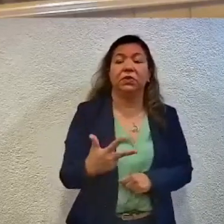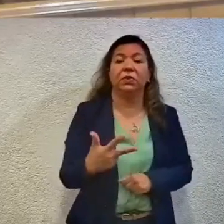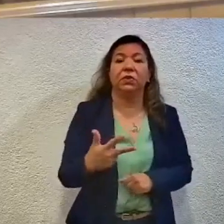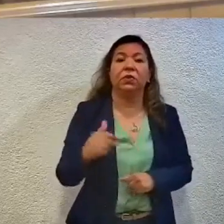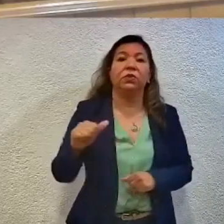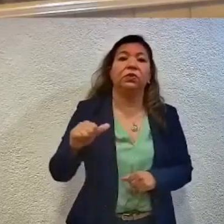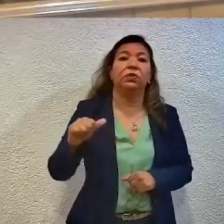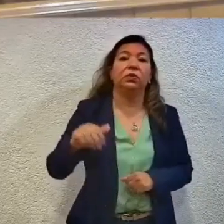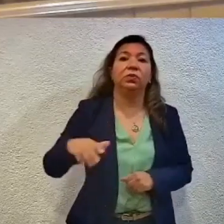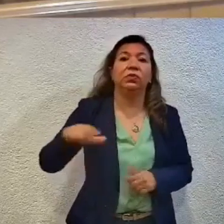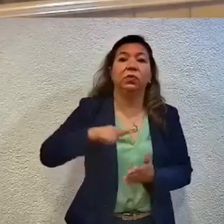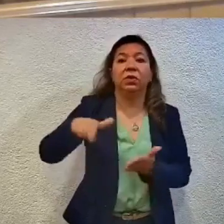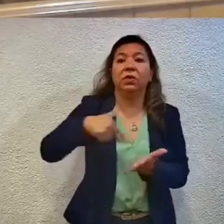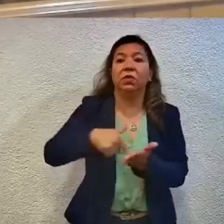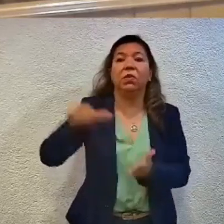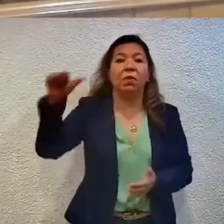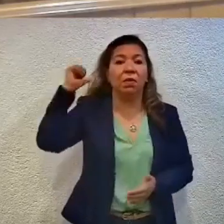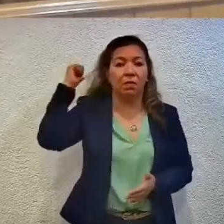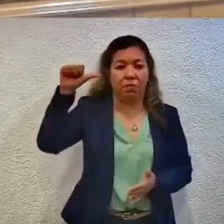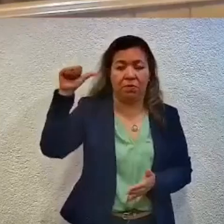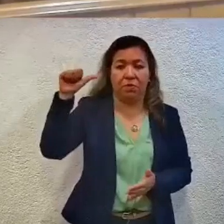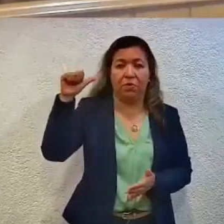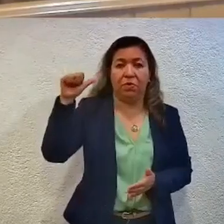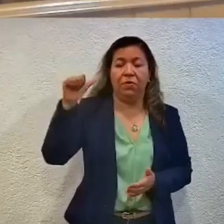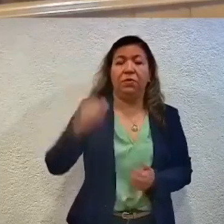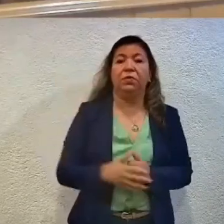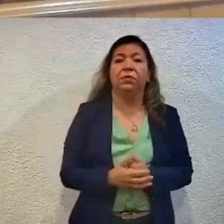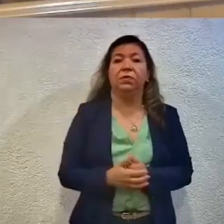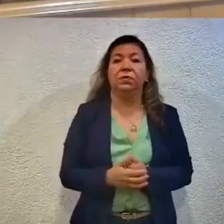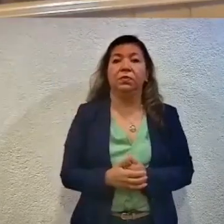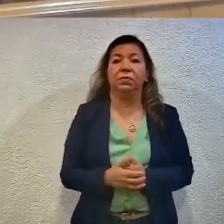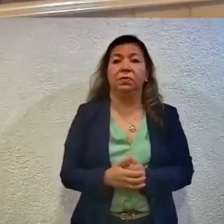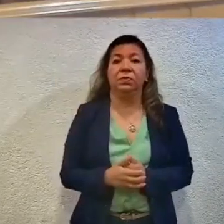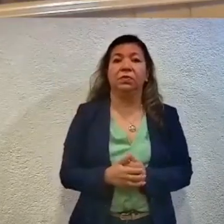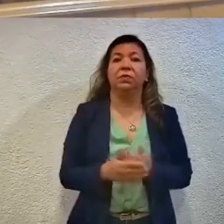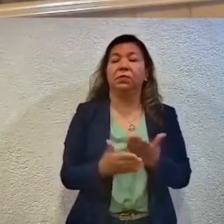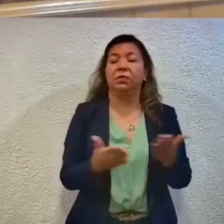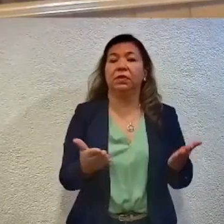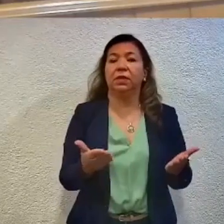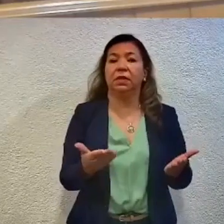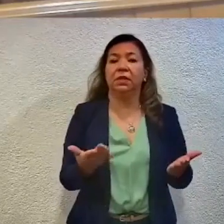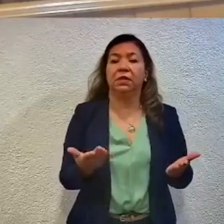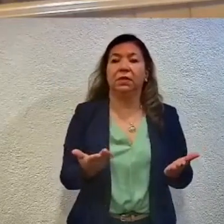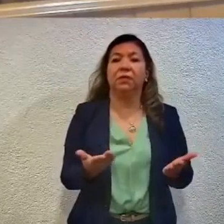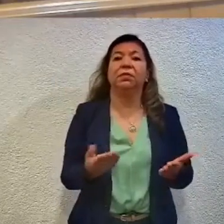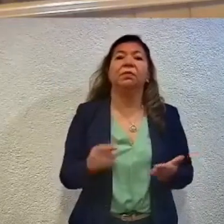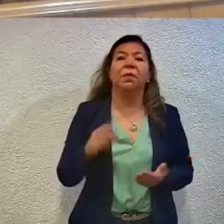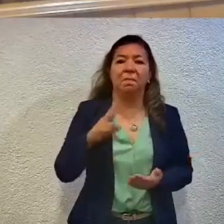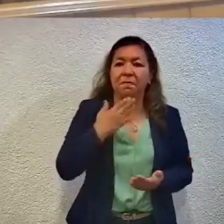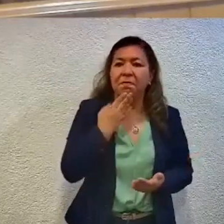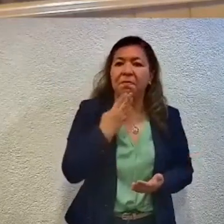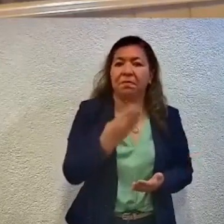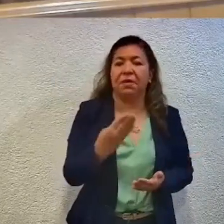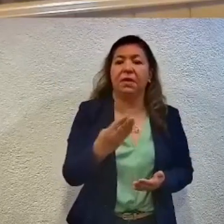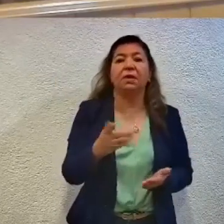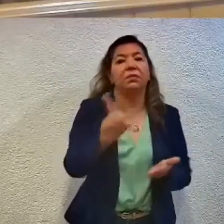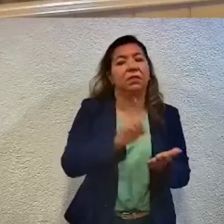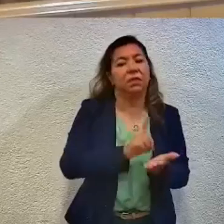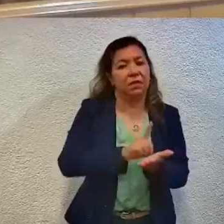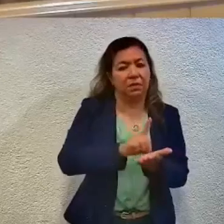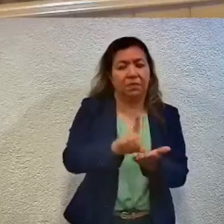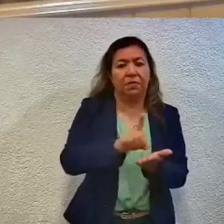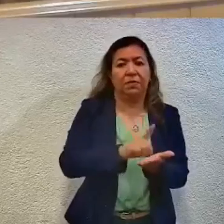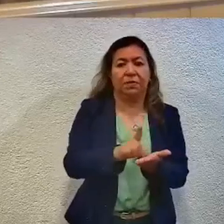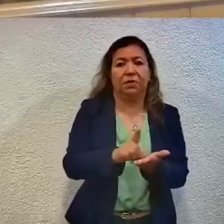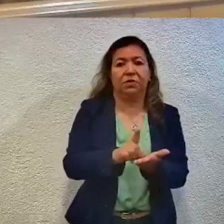Acapulco de Juárez, bajo los argumentos y propósitos manifestados por el actor, fue correcta y ajustada a derecho. Ello porque